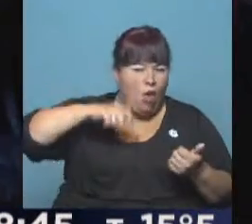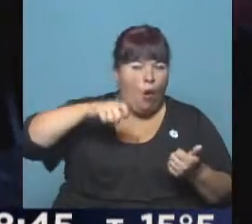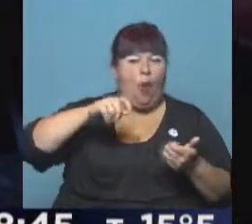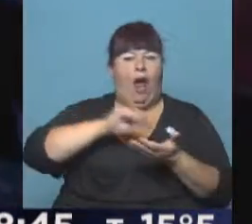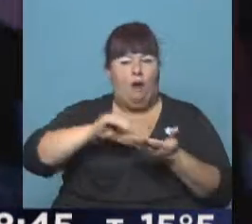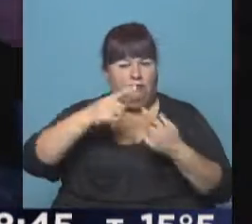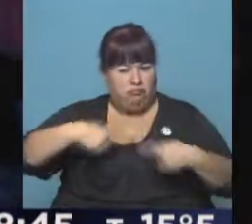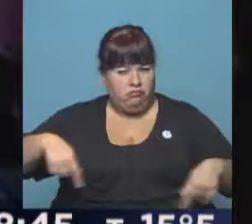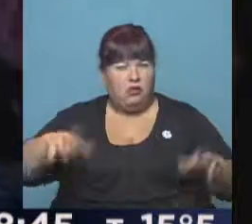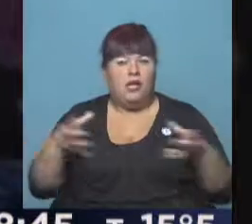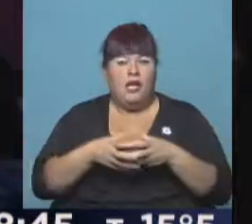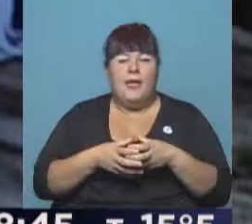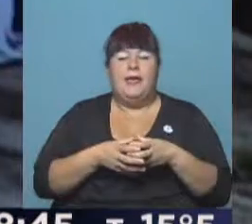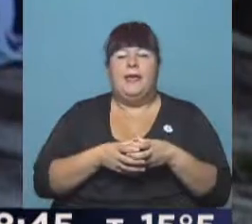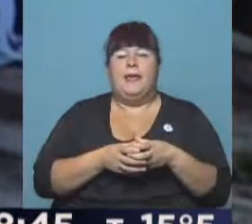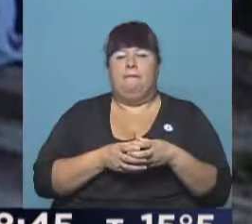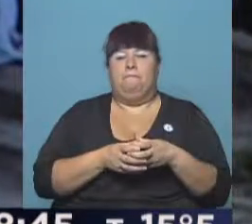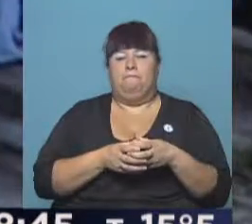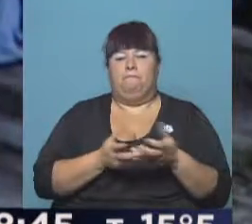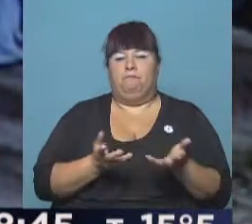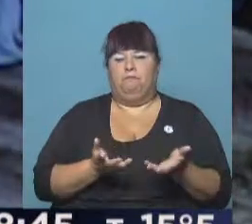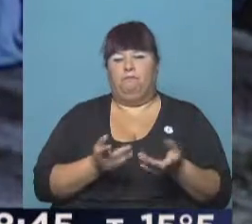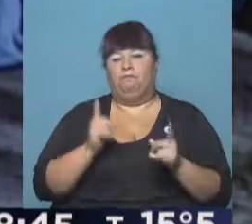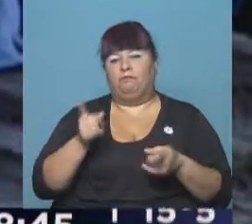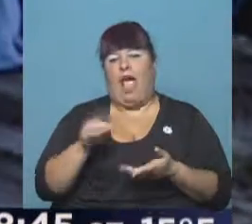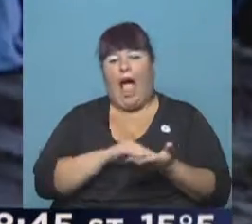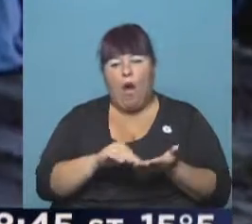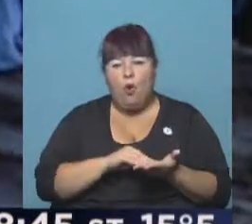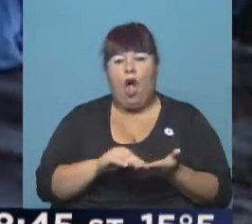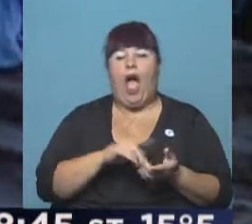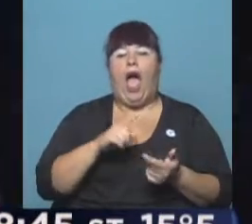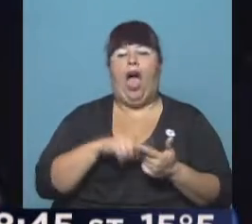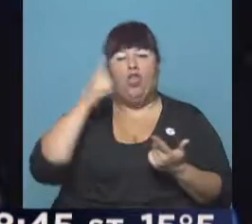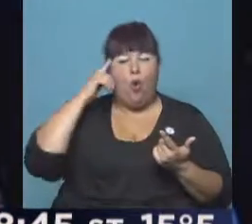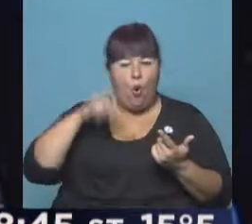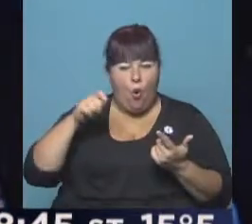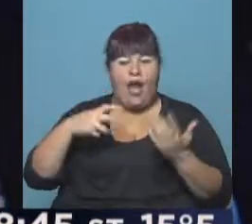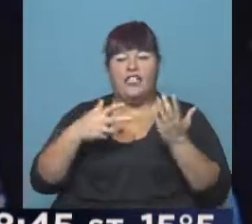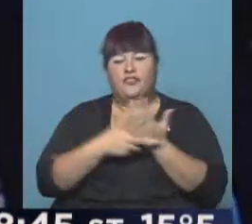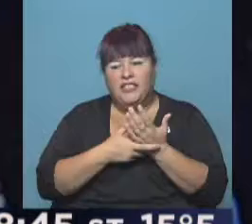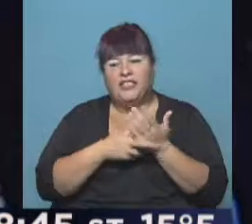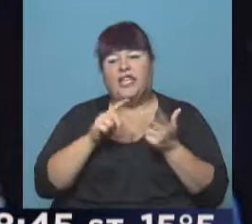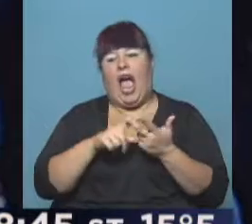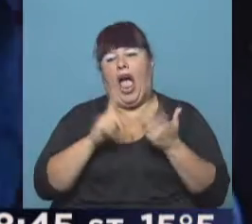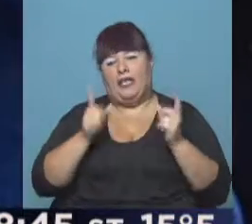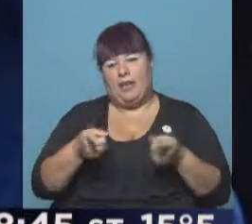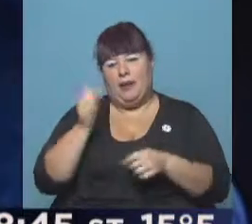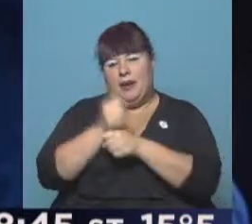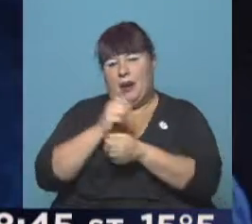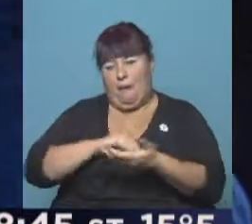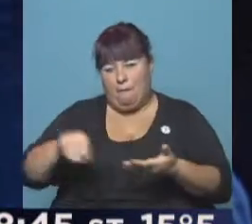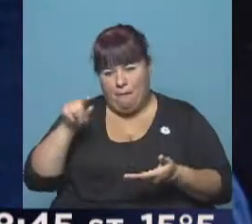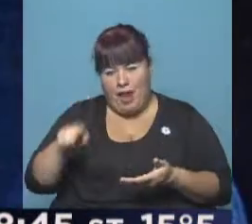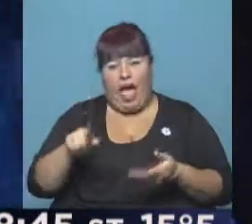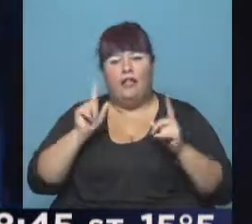digamos de tanto los abogados como jueces fiscales obviamente de trabajadores